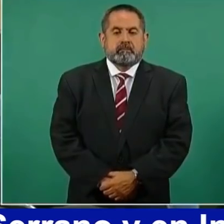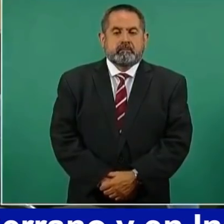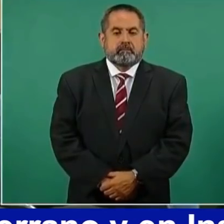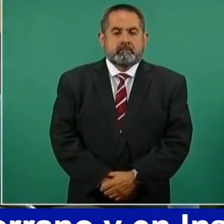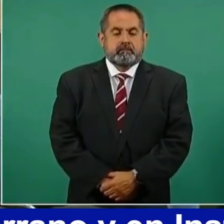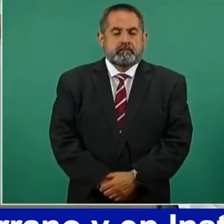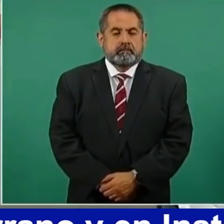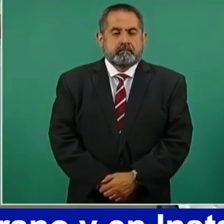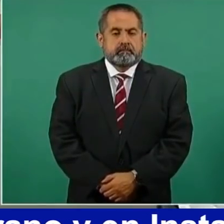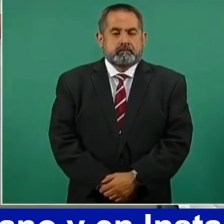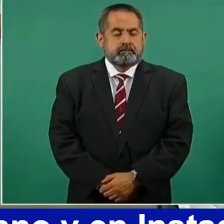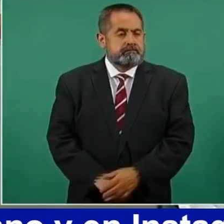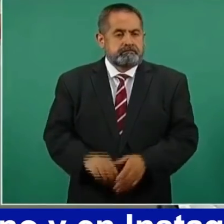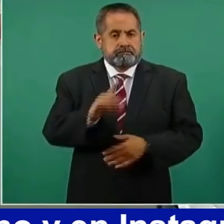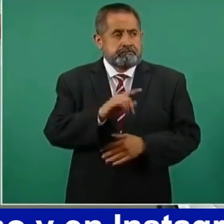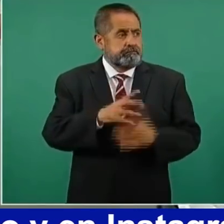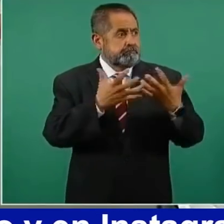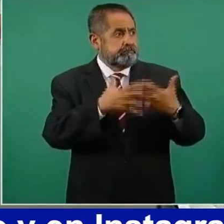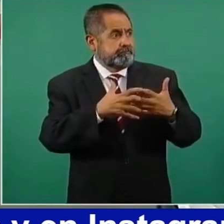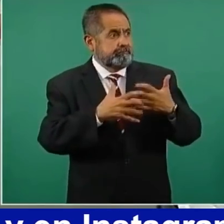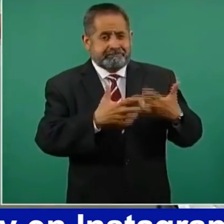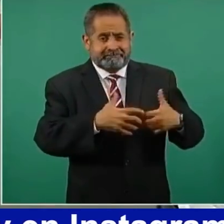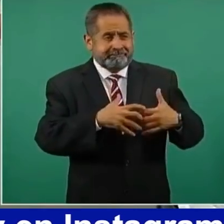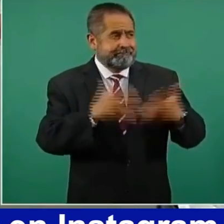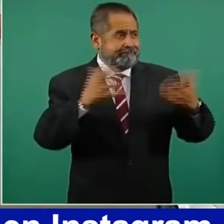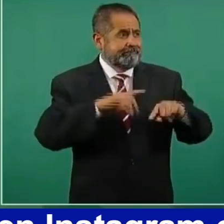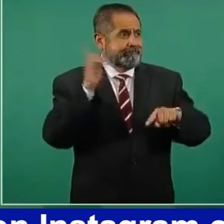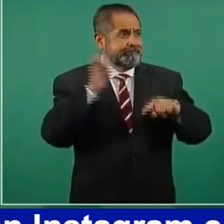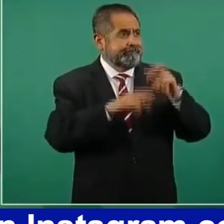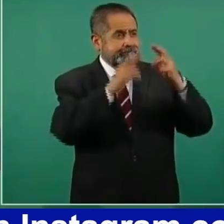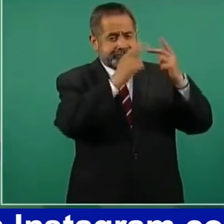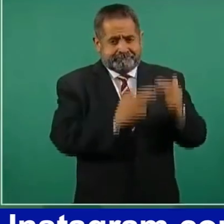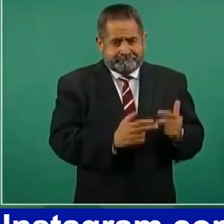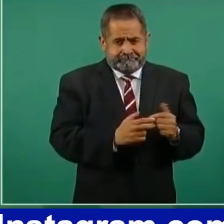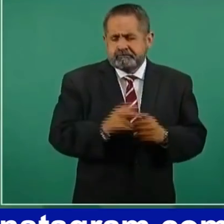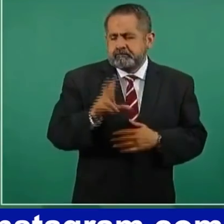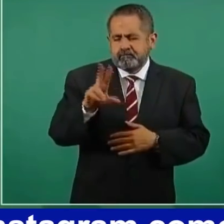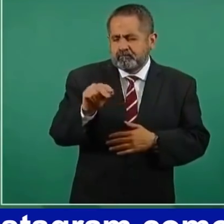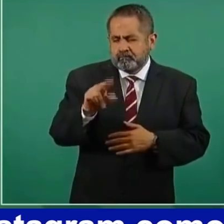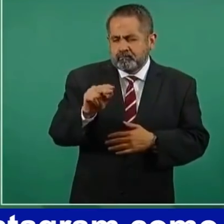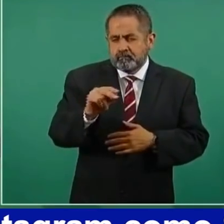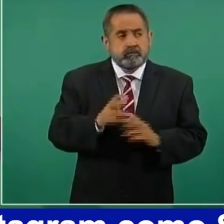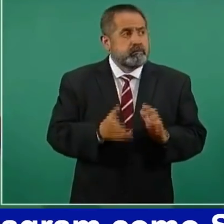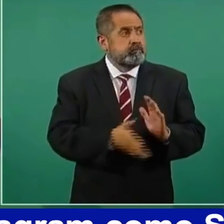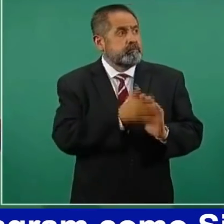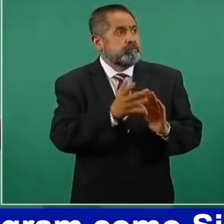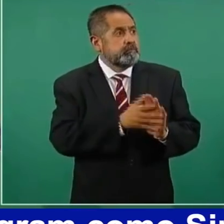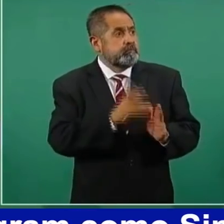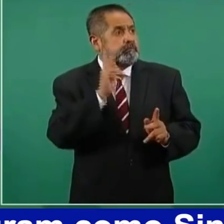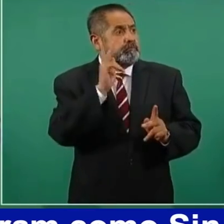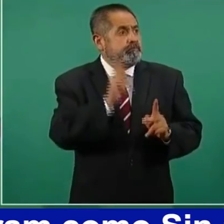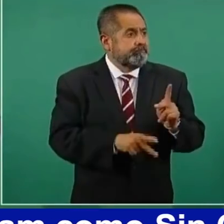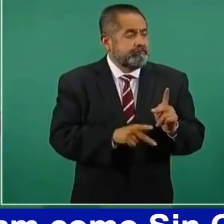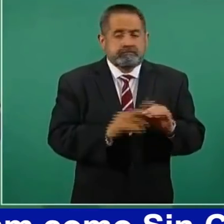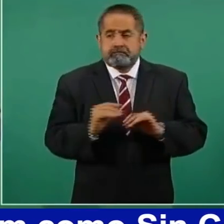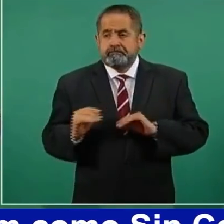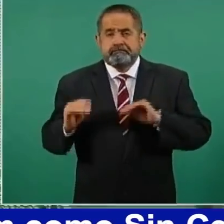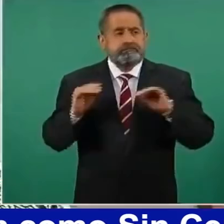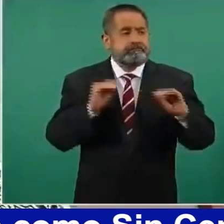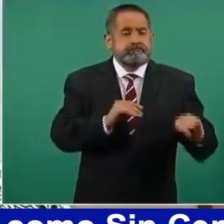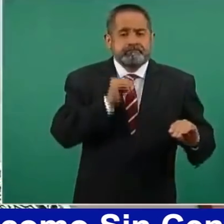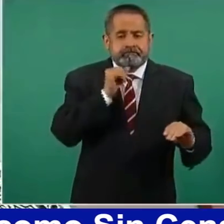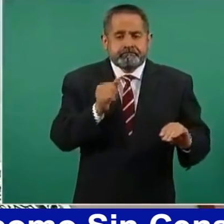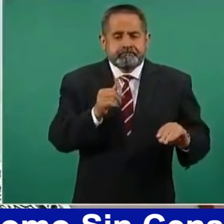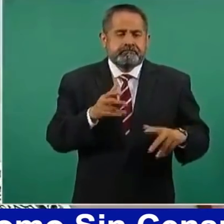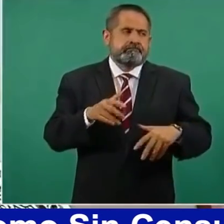Sí. No se demolió, pero ya no se continuó su completa instalación, no se pusieron ahí los equipos, y la planta